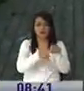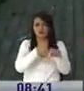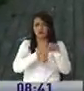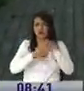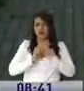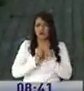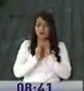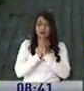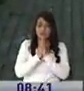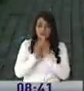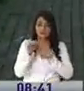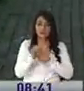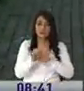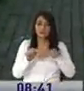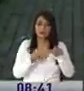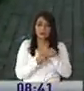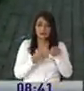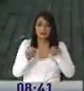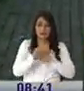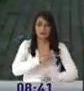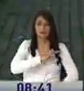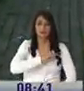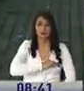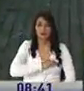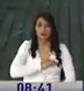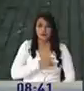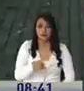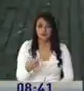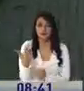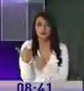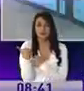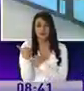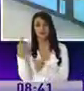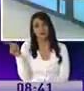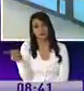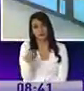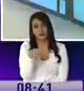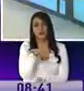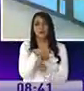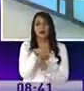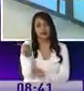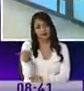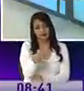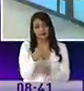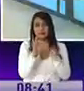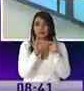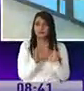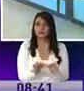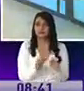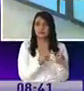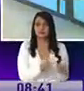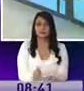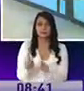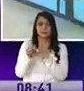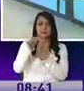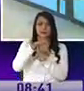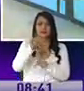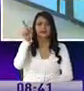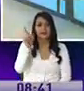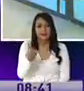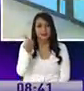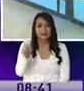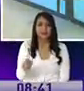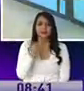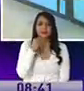la administración zonal competente que acuda aquí al área de parques y jardines y estos parques tan necesarios para el